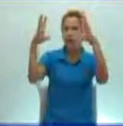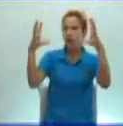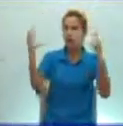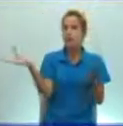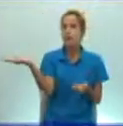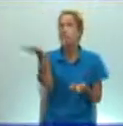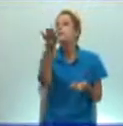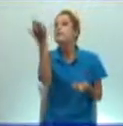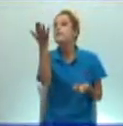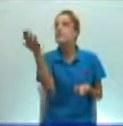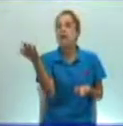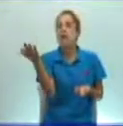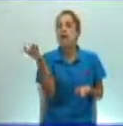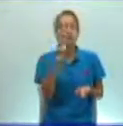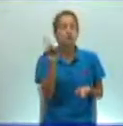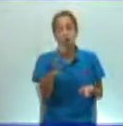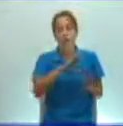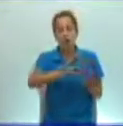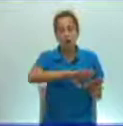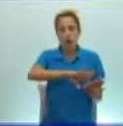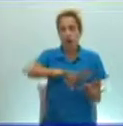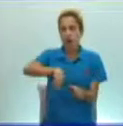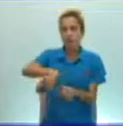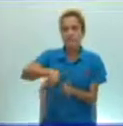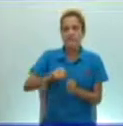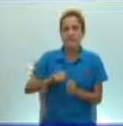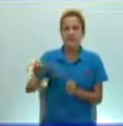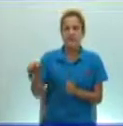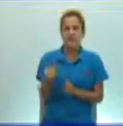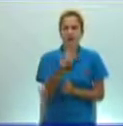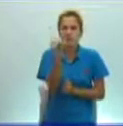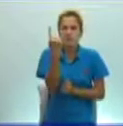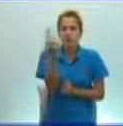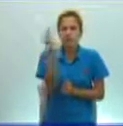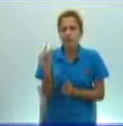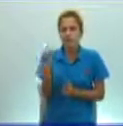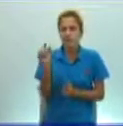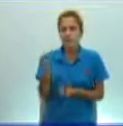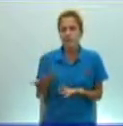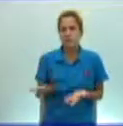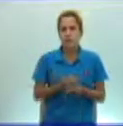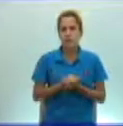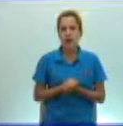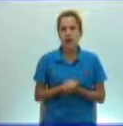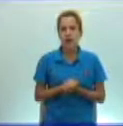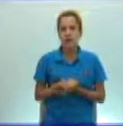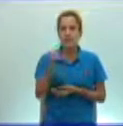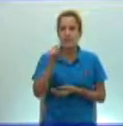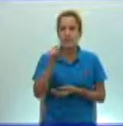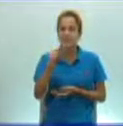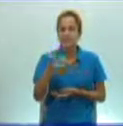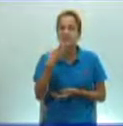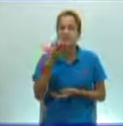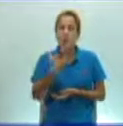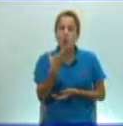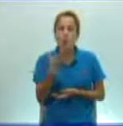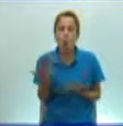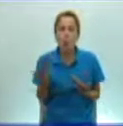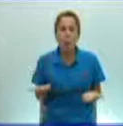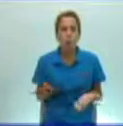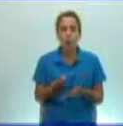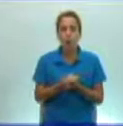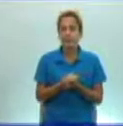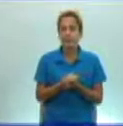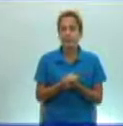viento no dieron la espalda al principal protagonista de este texto que se les